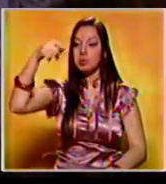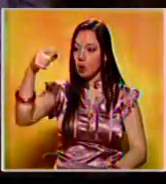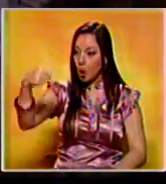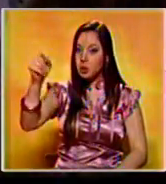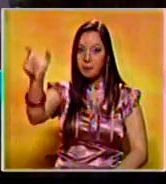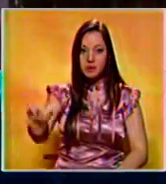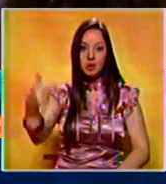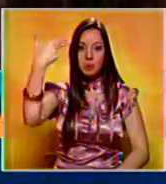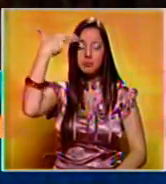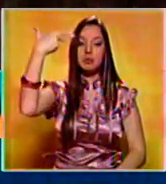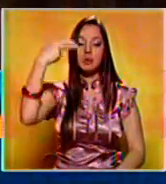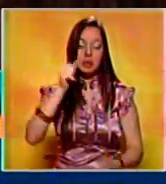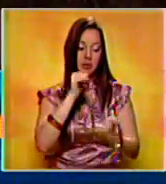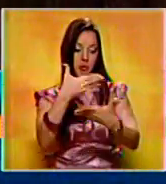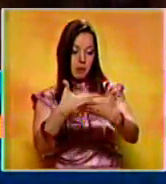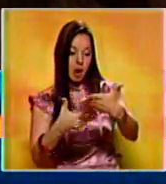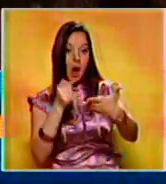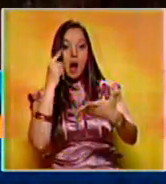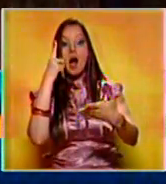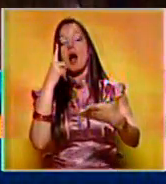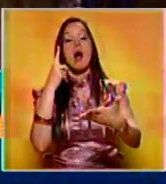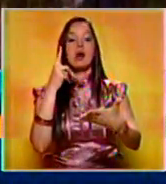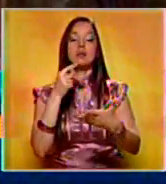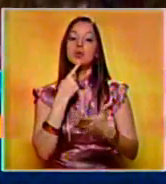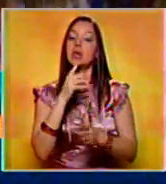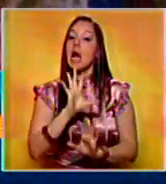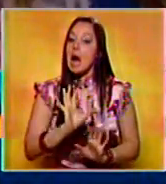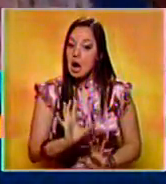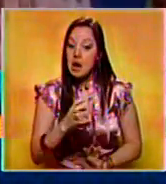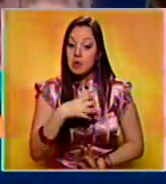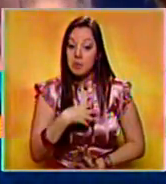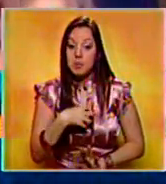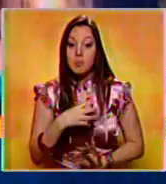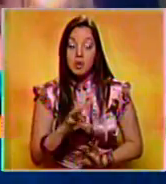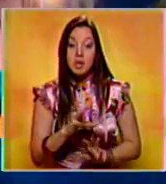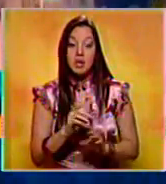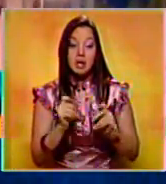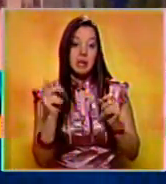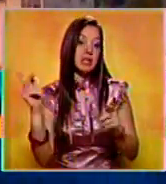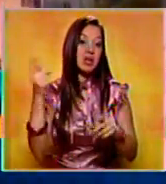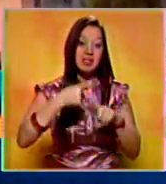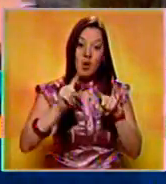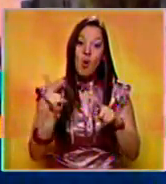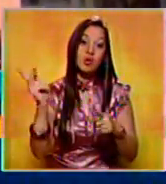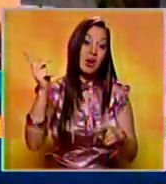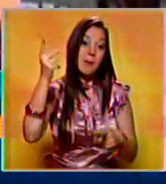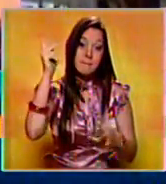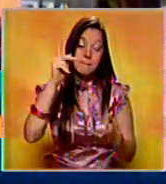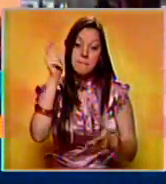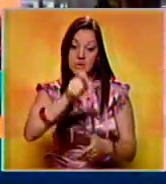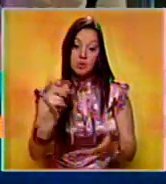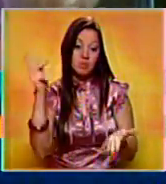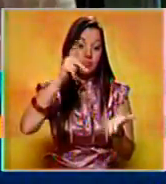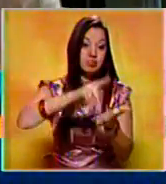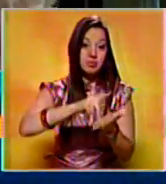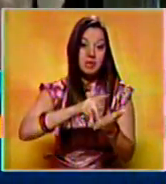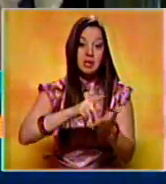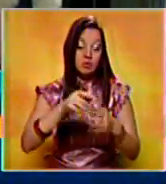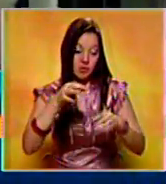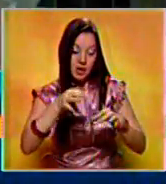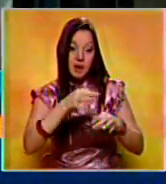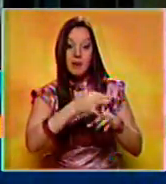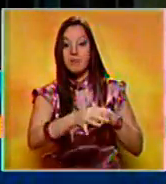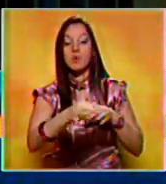informe también sostiene la existencia de un posible atacante en la escena del crimen Y menciona la detección de manchas de